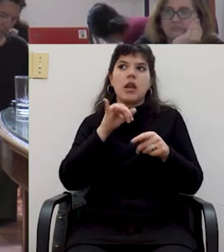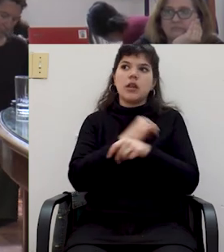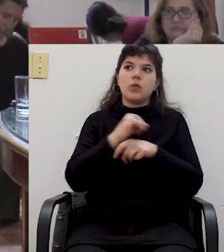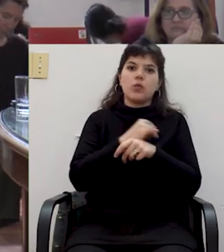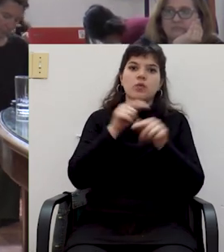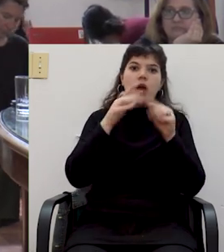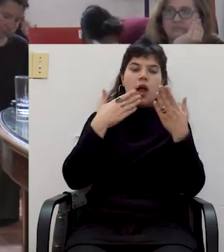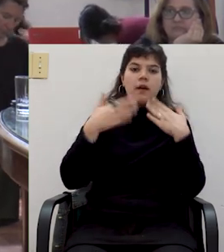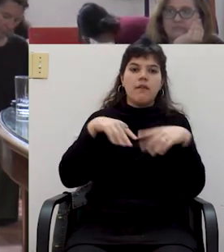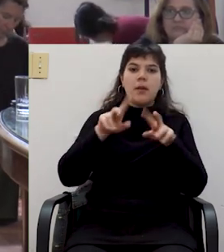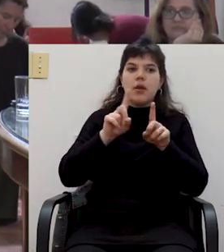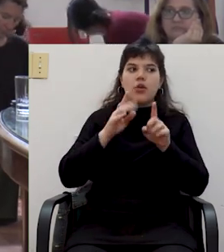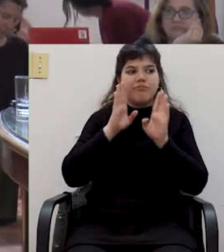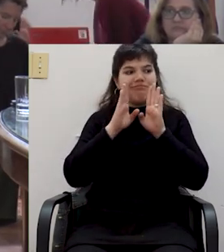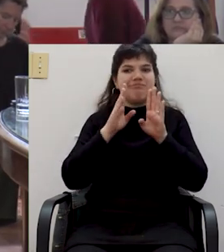en un accionar voluntarista?